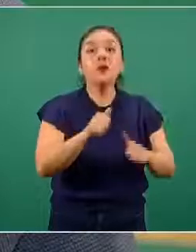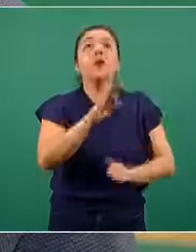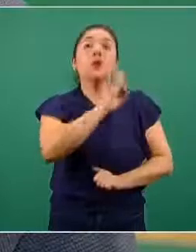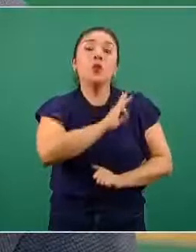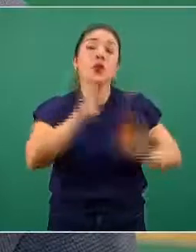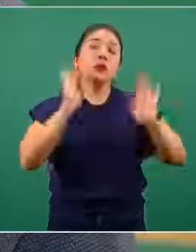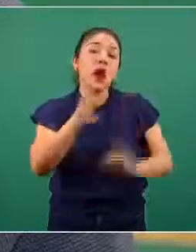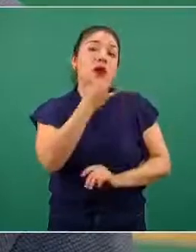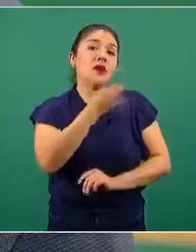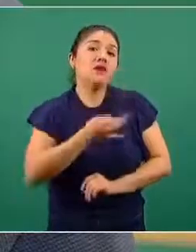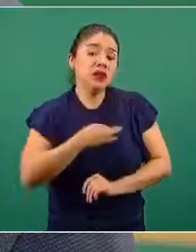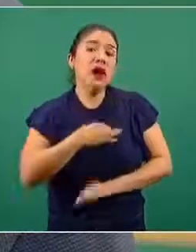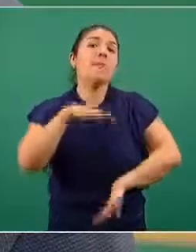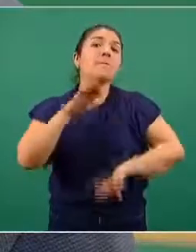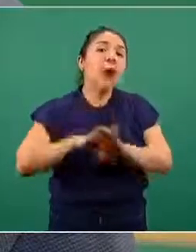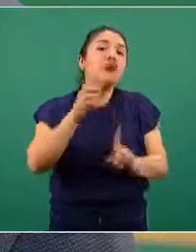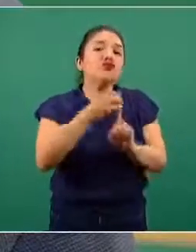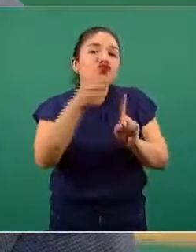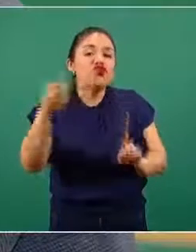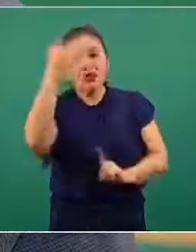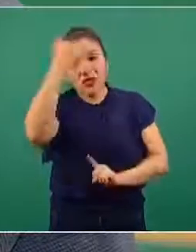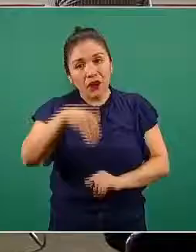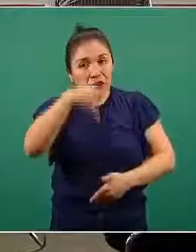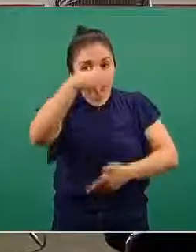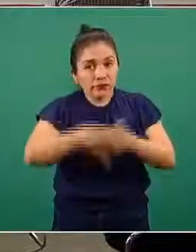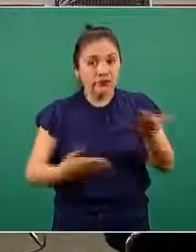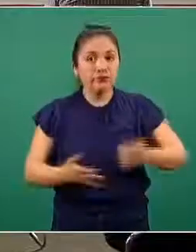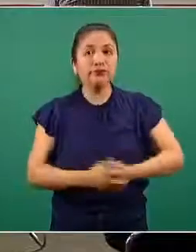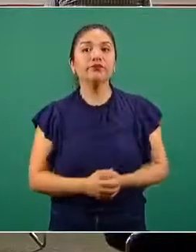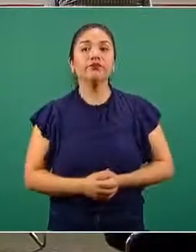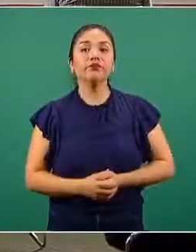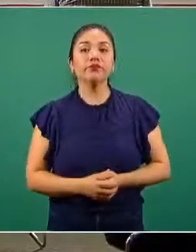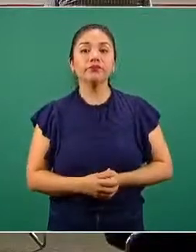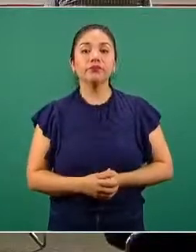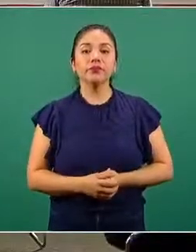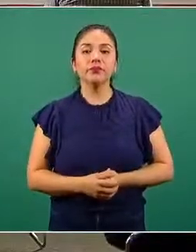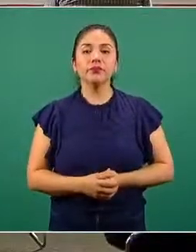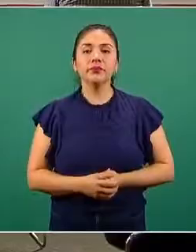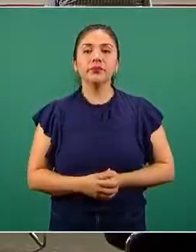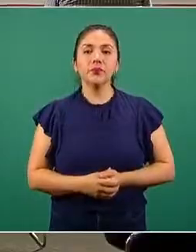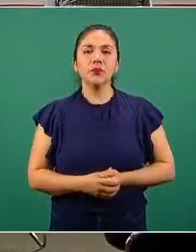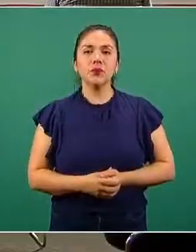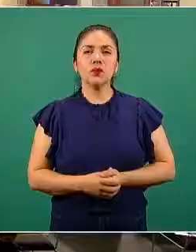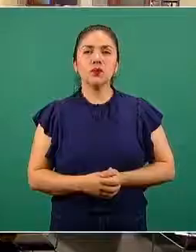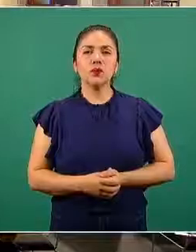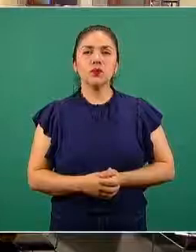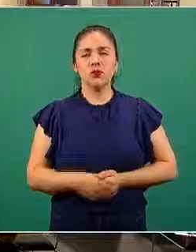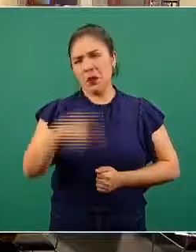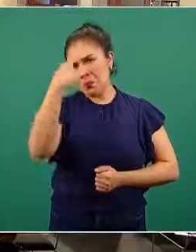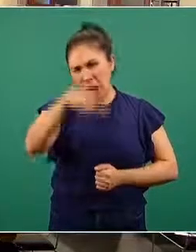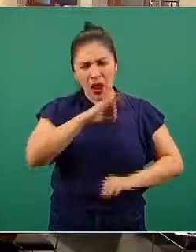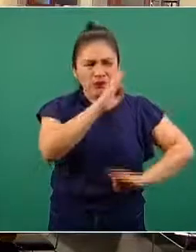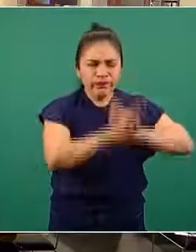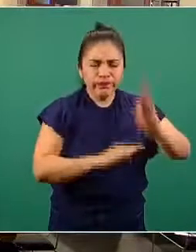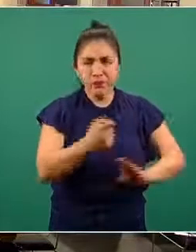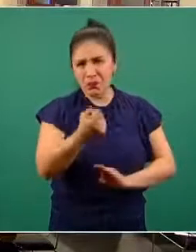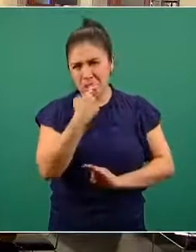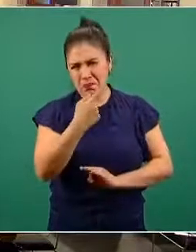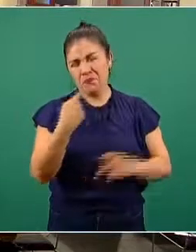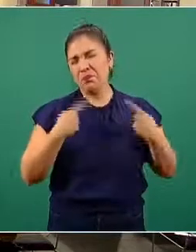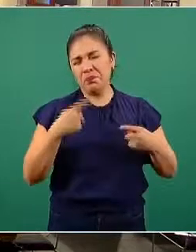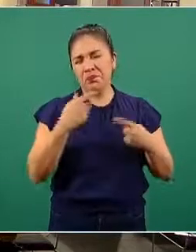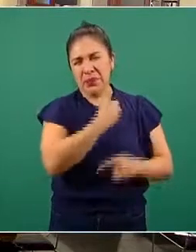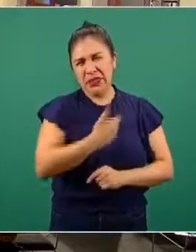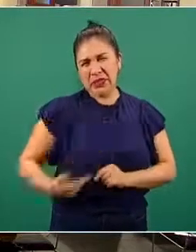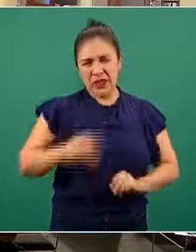podremos tener ya unos siguientes informaciones. Durante la atención del mandatario, ¿se utilizó algún medicamento